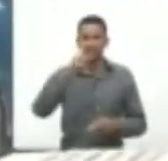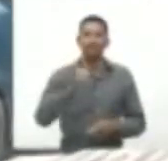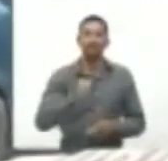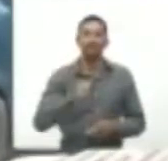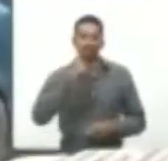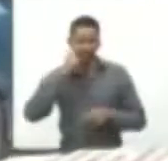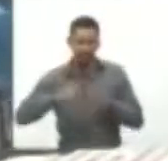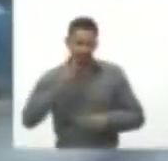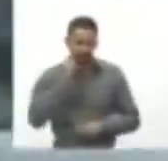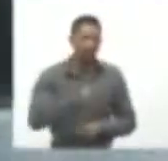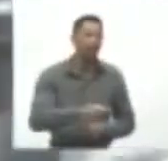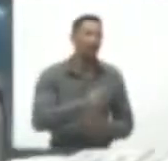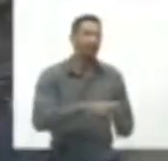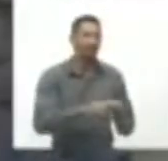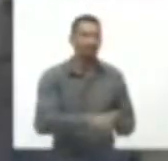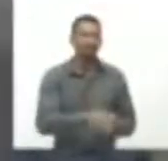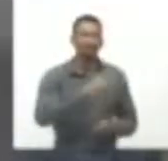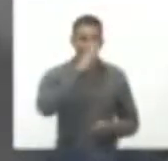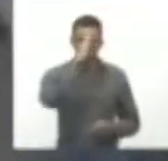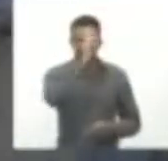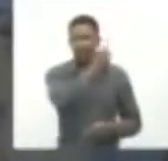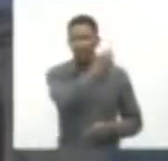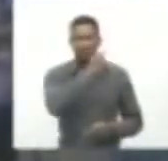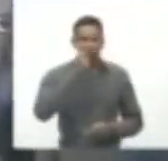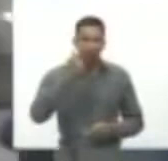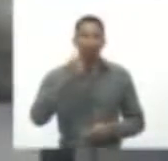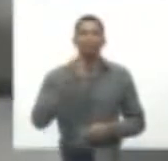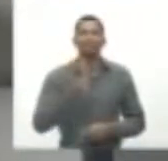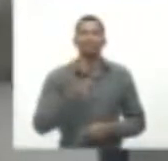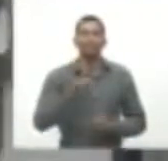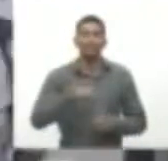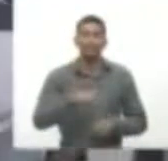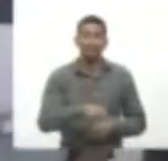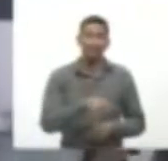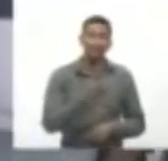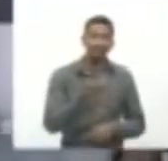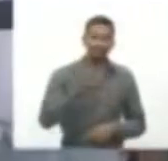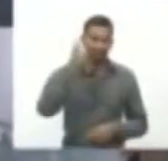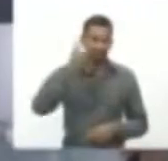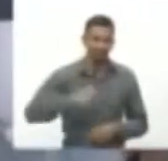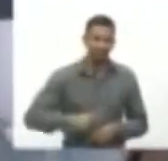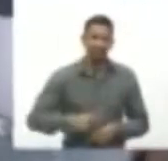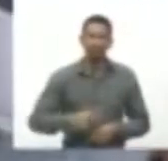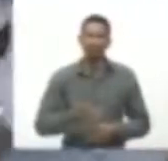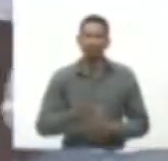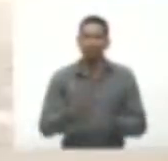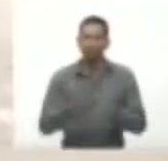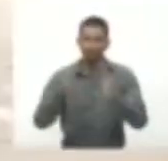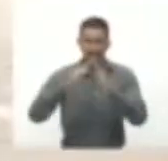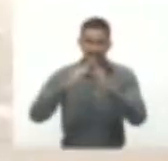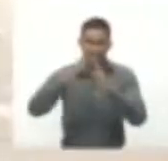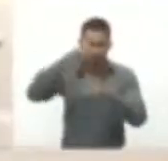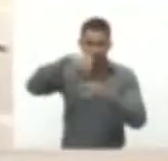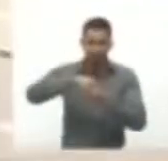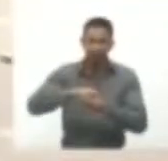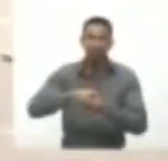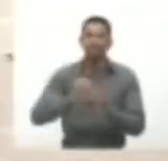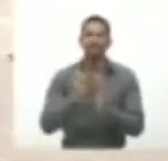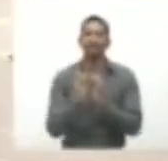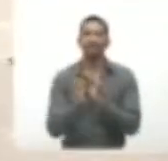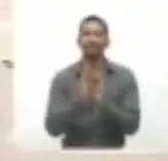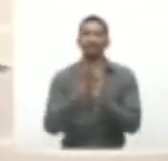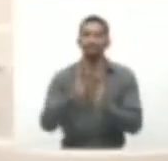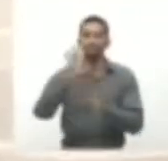reconocieron, tenía problemas con las drogas. Las mismas investigaciones indican que el crimen fue cometido en una residencia en el sector del centro de la ciudad